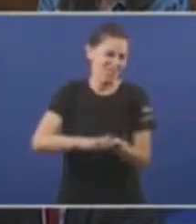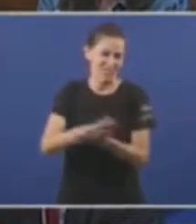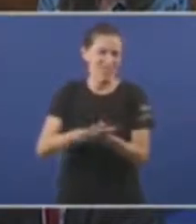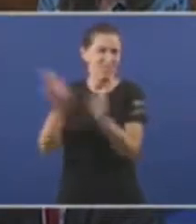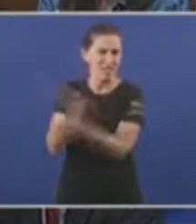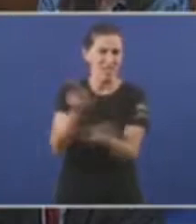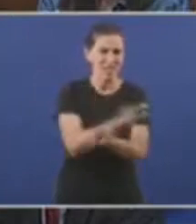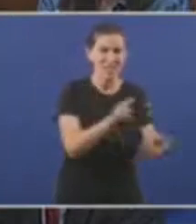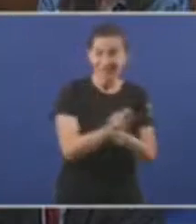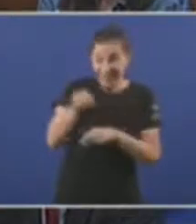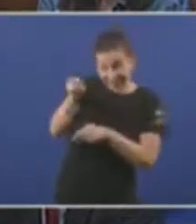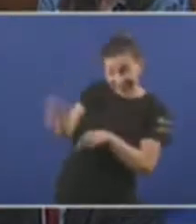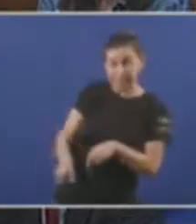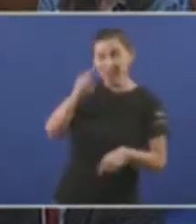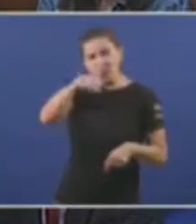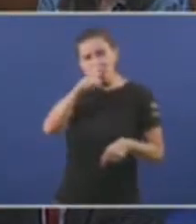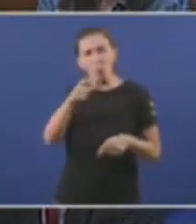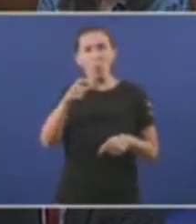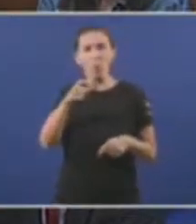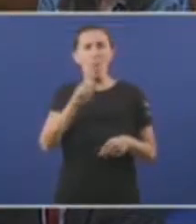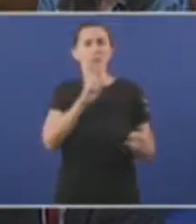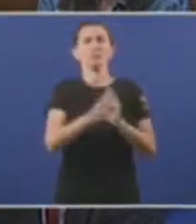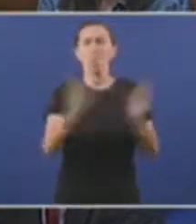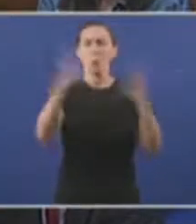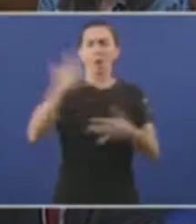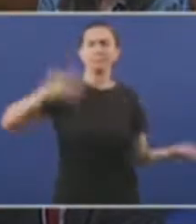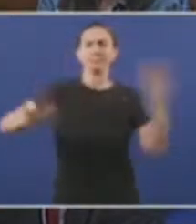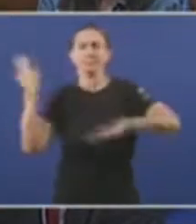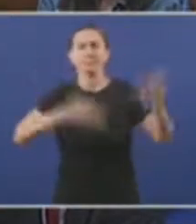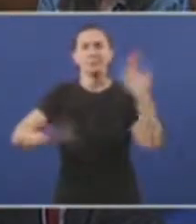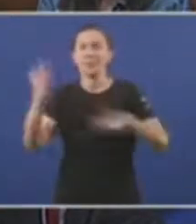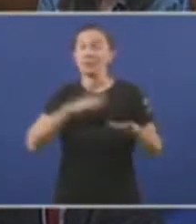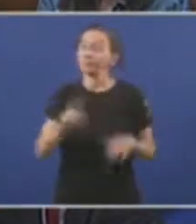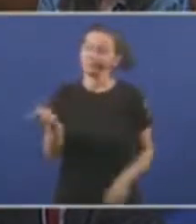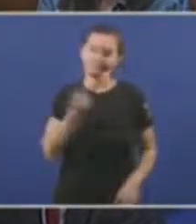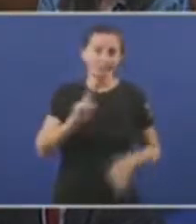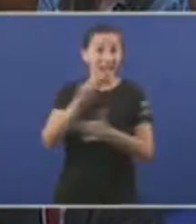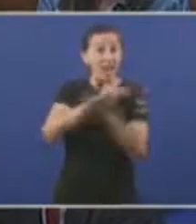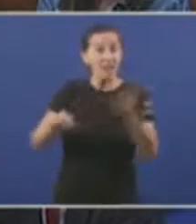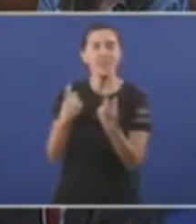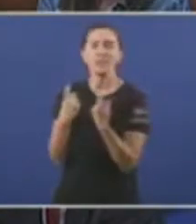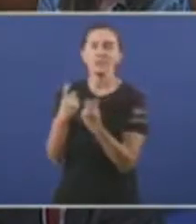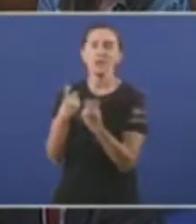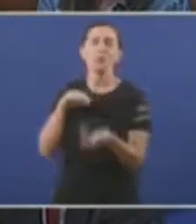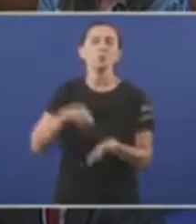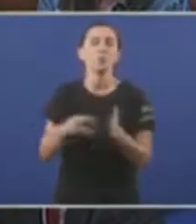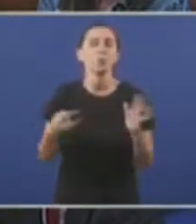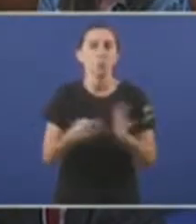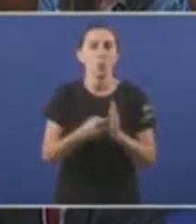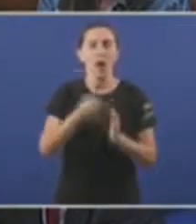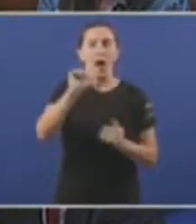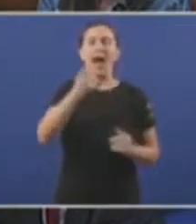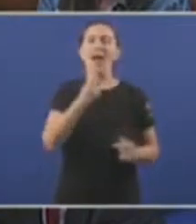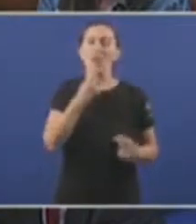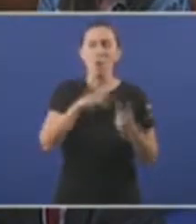é buscar excusas e botar balóns fora. E Galiza necesita solucións. Necesitamos solucións para Alcoa,